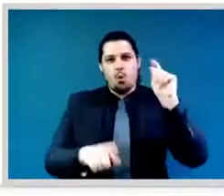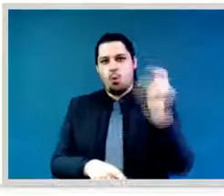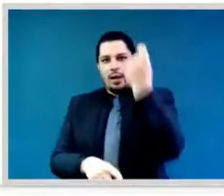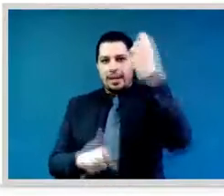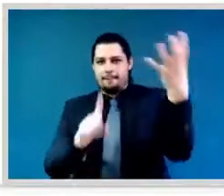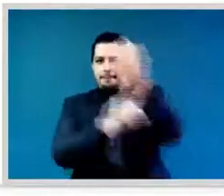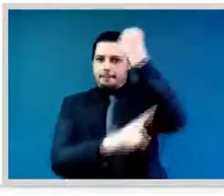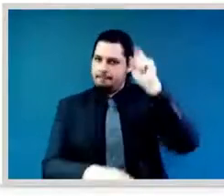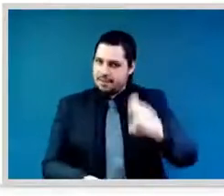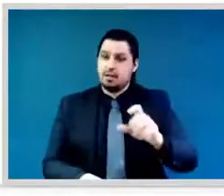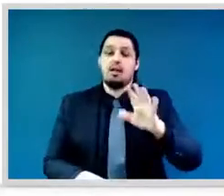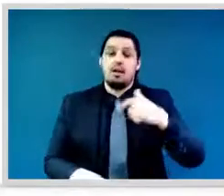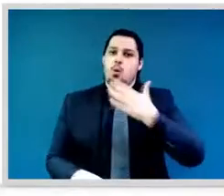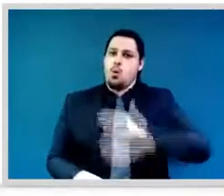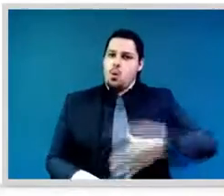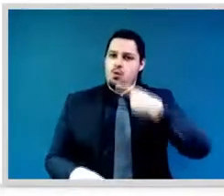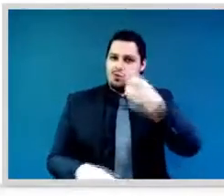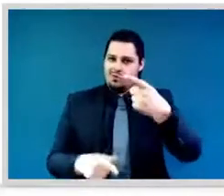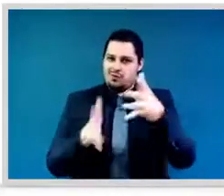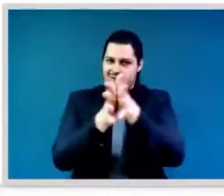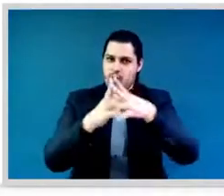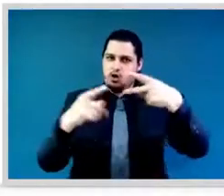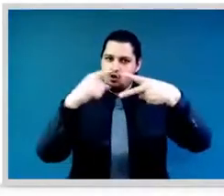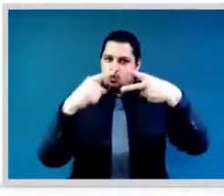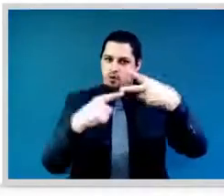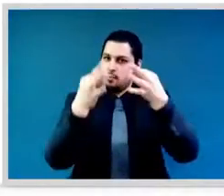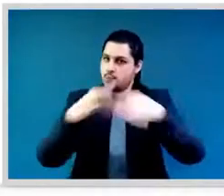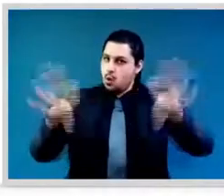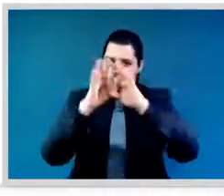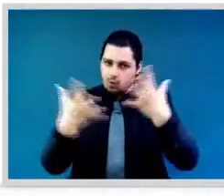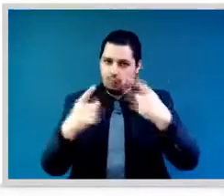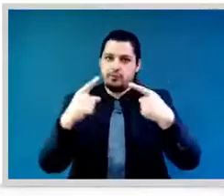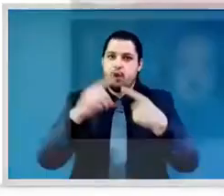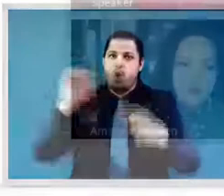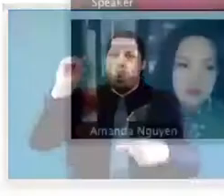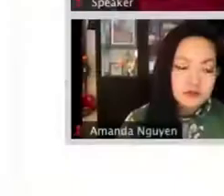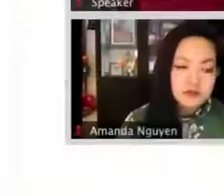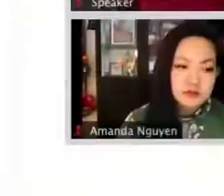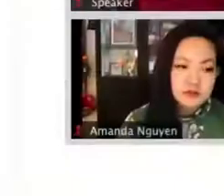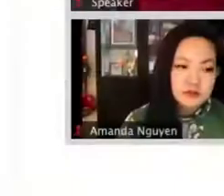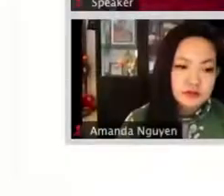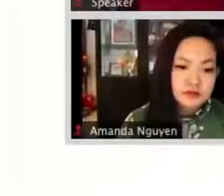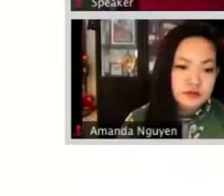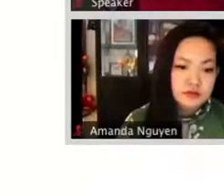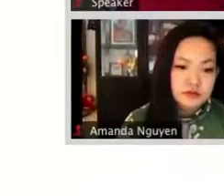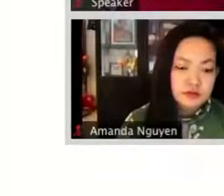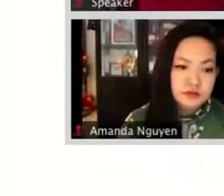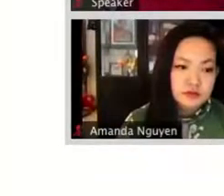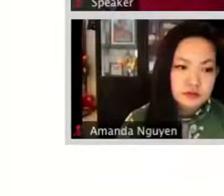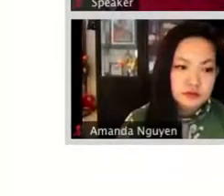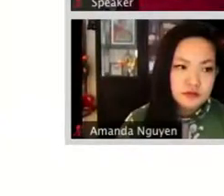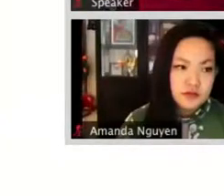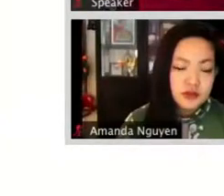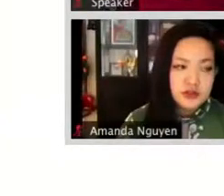ONU nos junten, y por otro lado que sea un diálogo intergeneracional, porque ahí